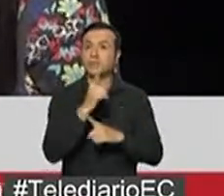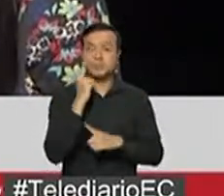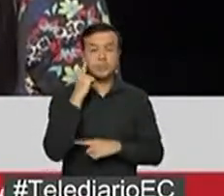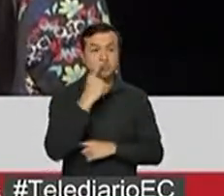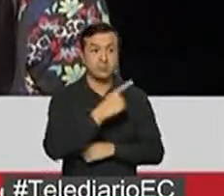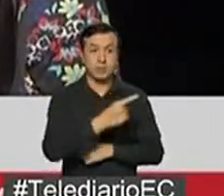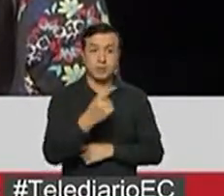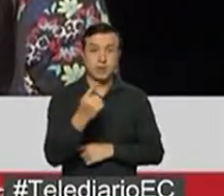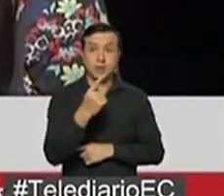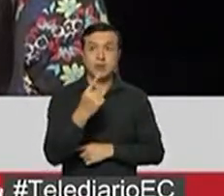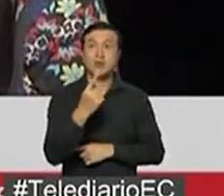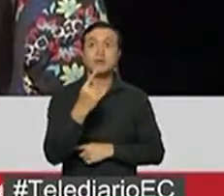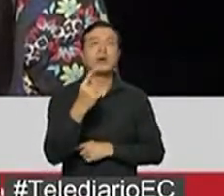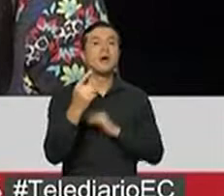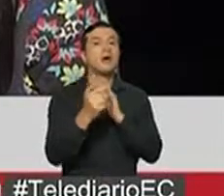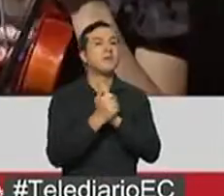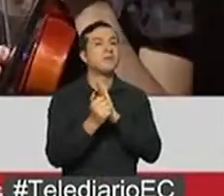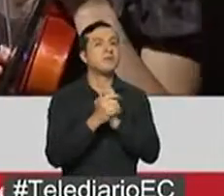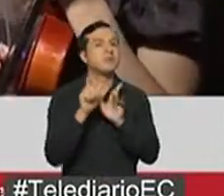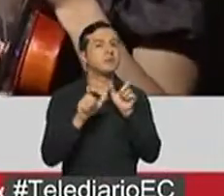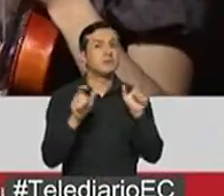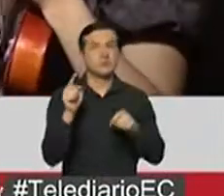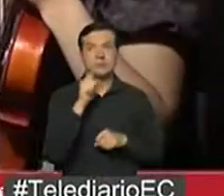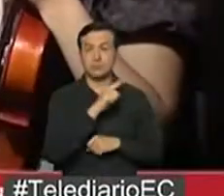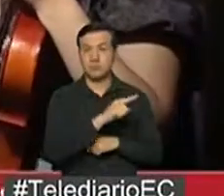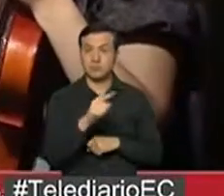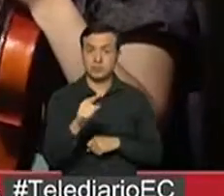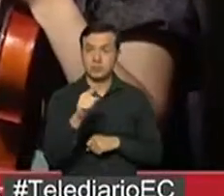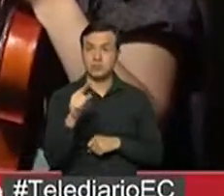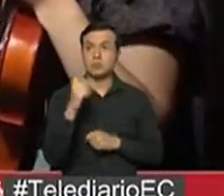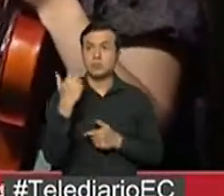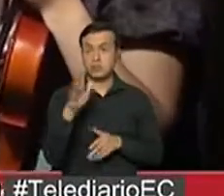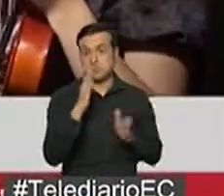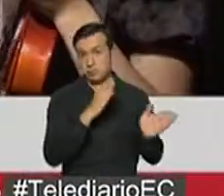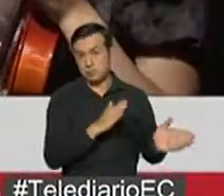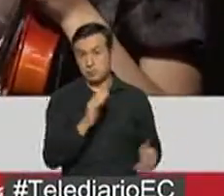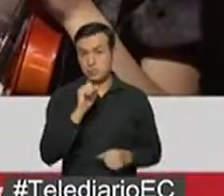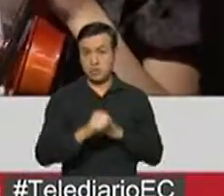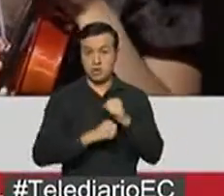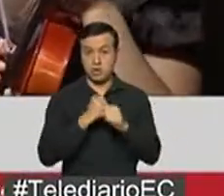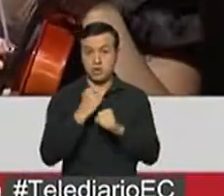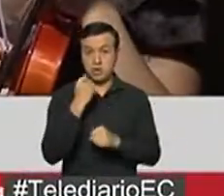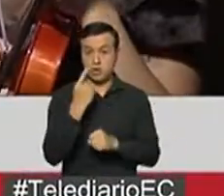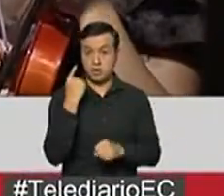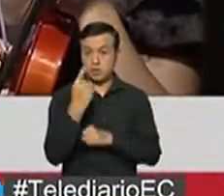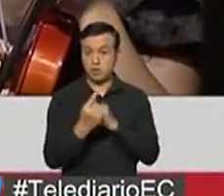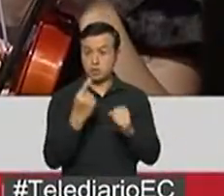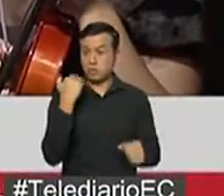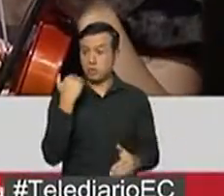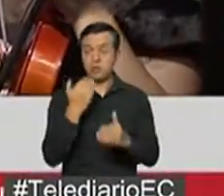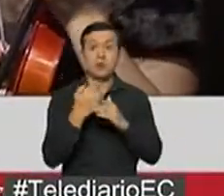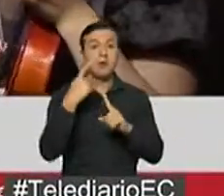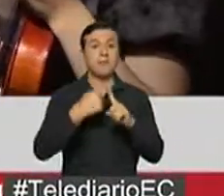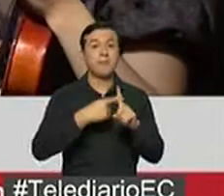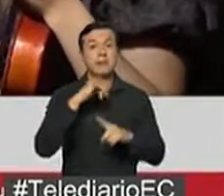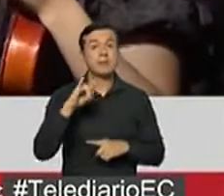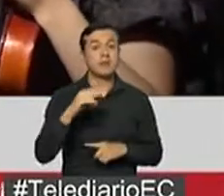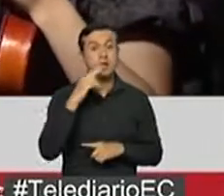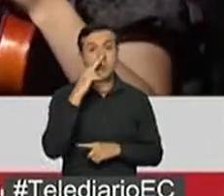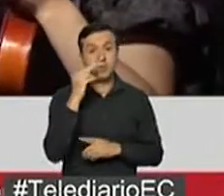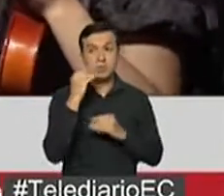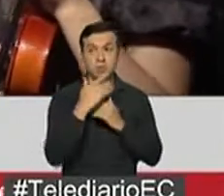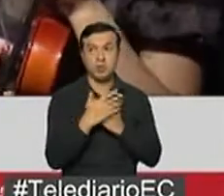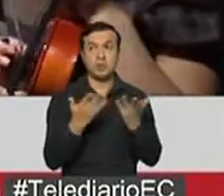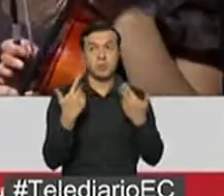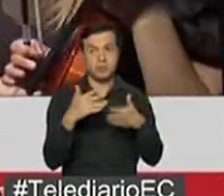visibiliza el talento de estos artistas el evento se viene preparando desde el año anterior más o menos desde el mes de junio